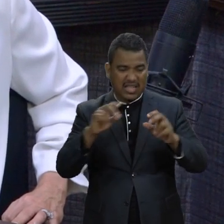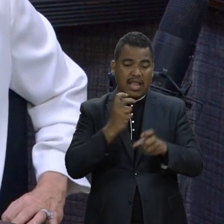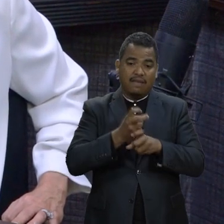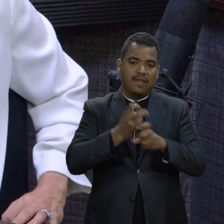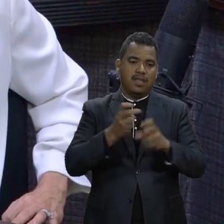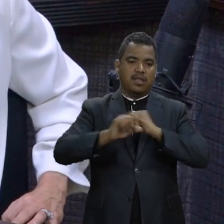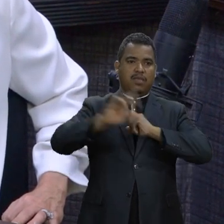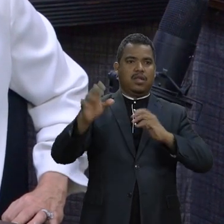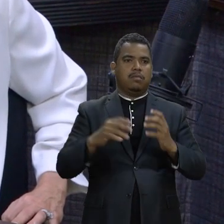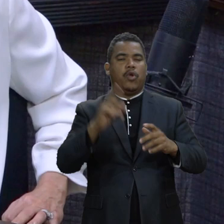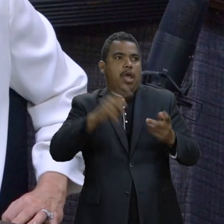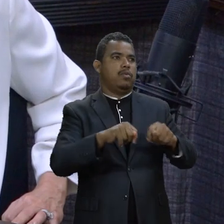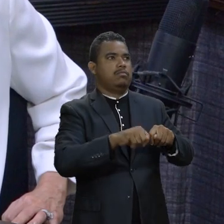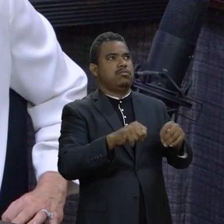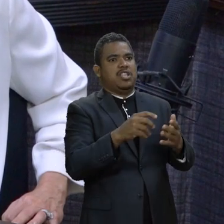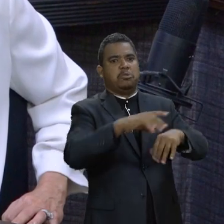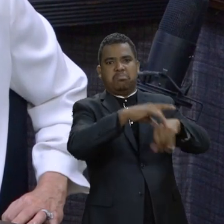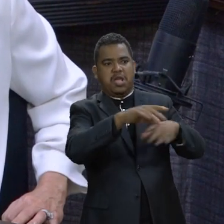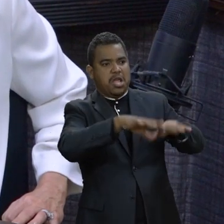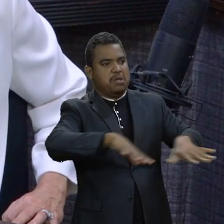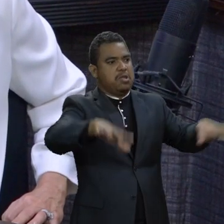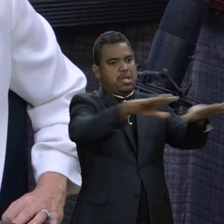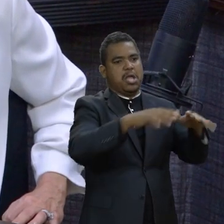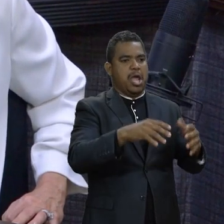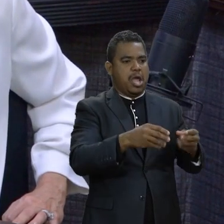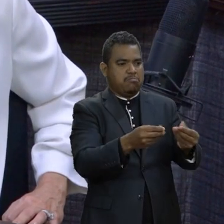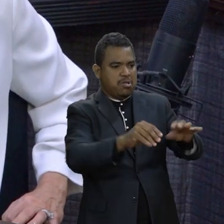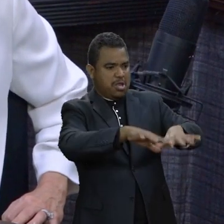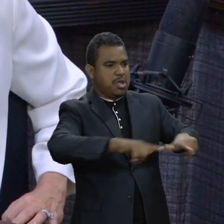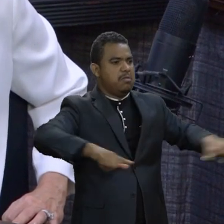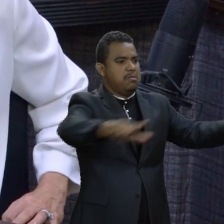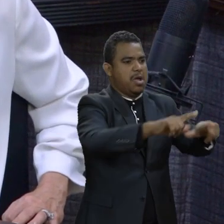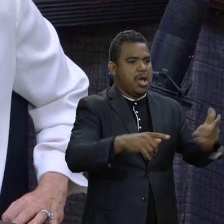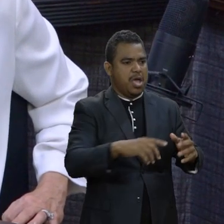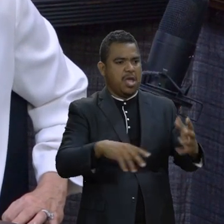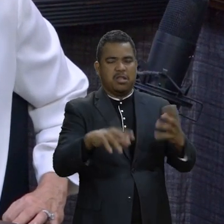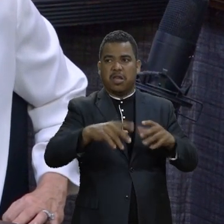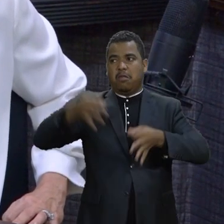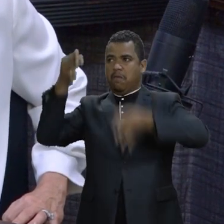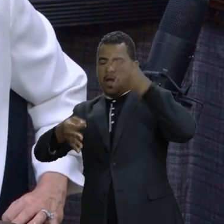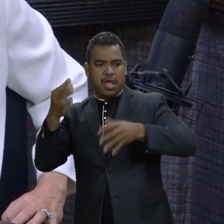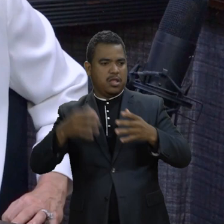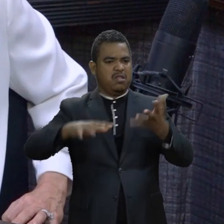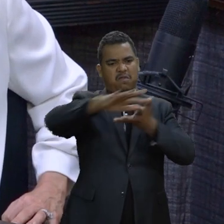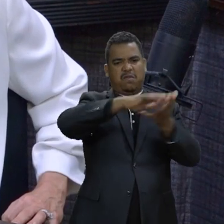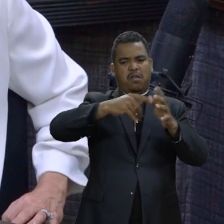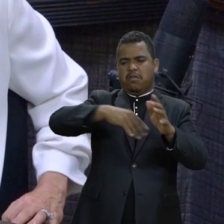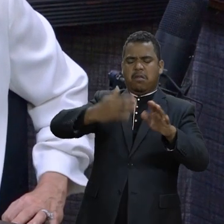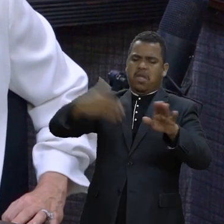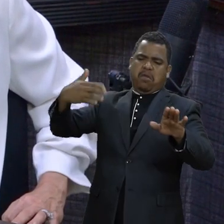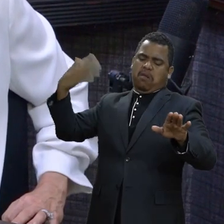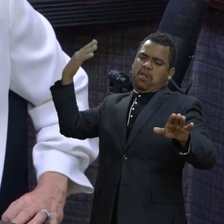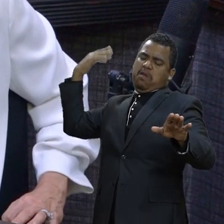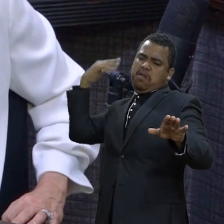Y eso no está bien. Yo entiendo que las instituciones están obligadas, las públicas, están obligadas a dar explicaciones cuando